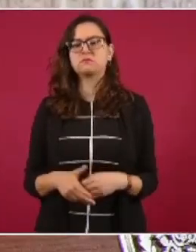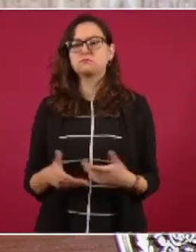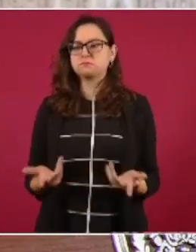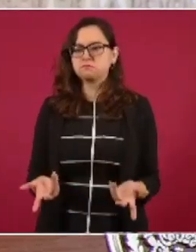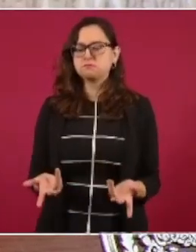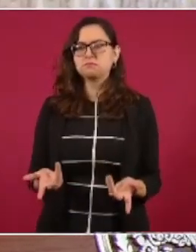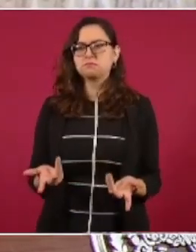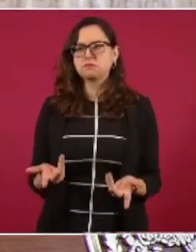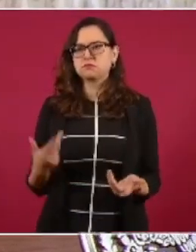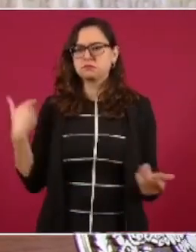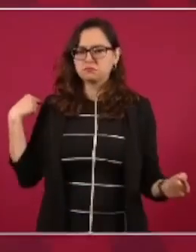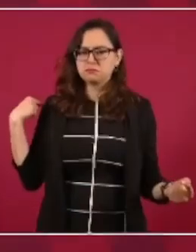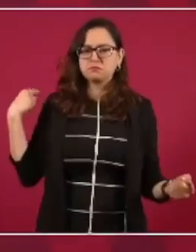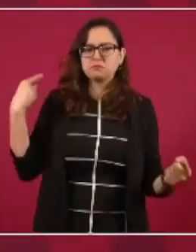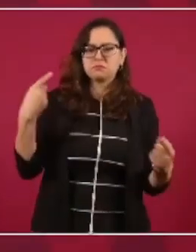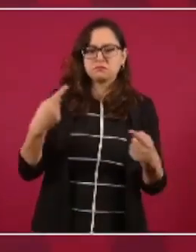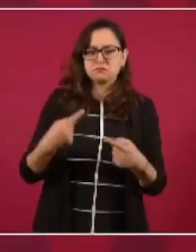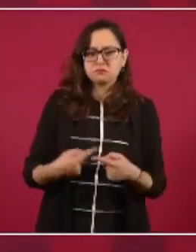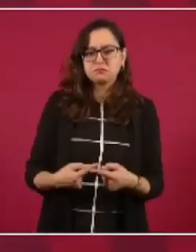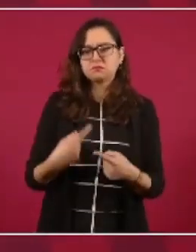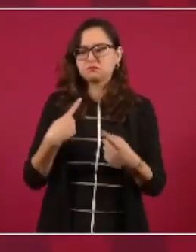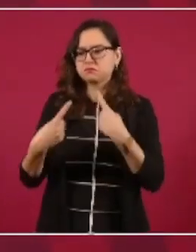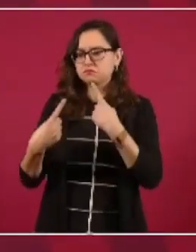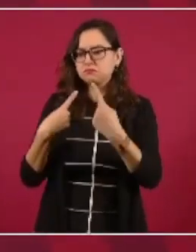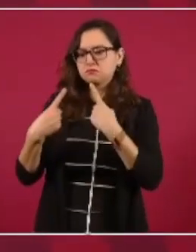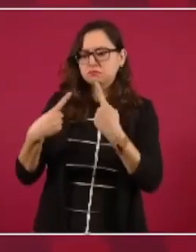respuesta por parte del presidente